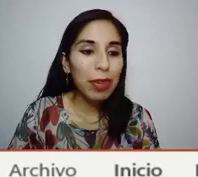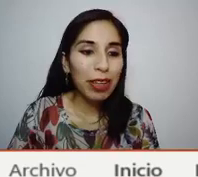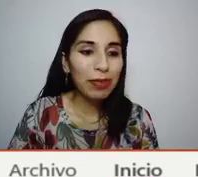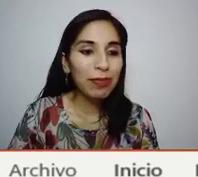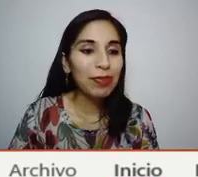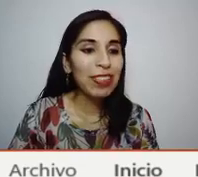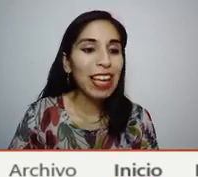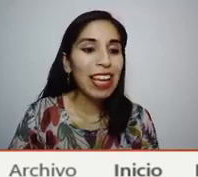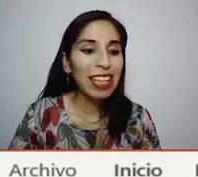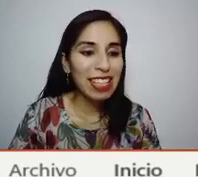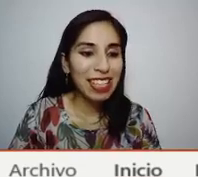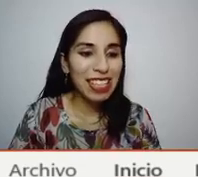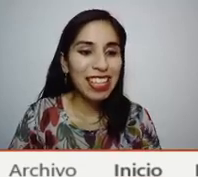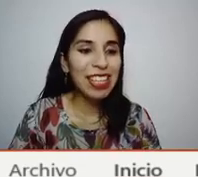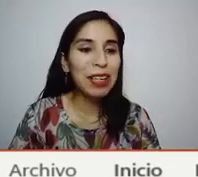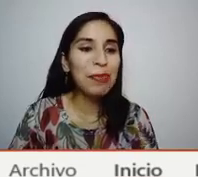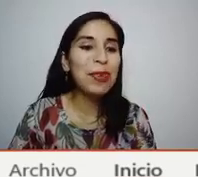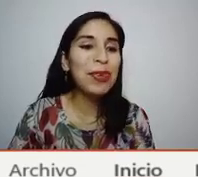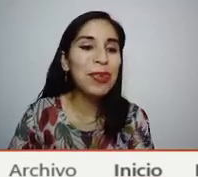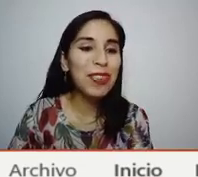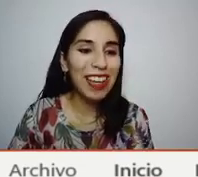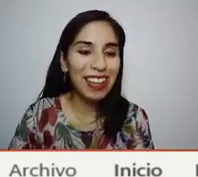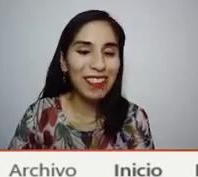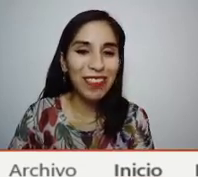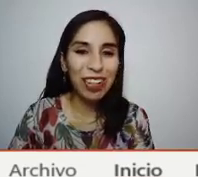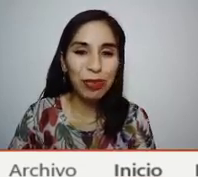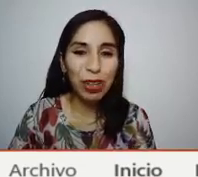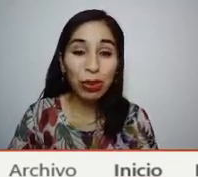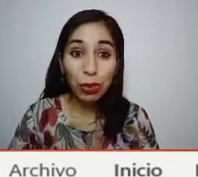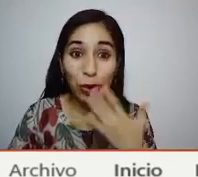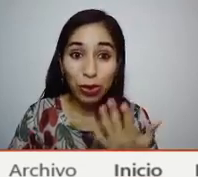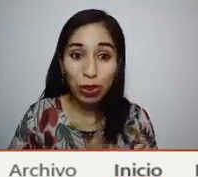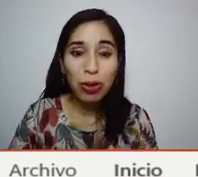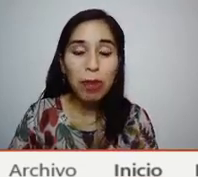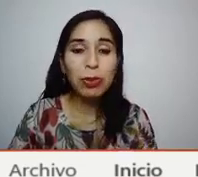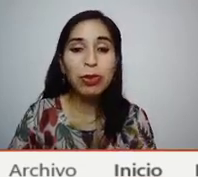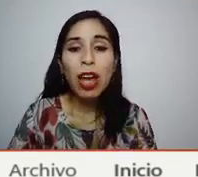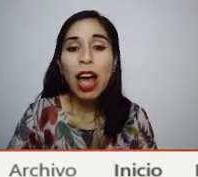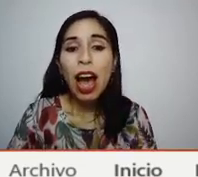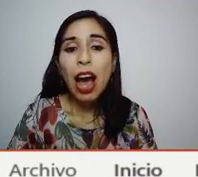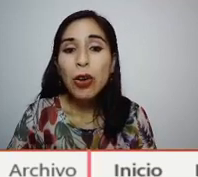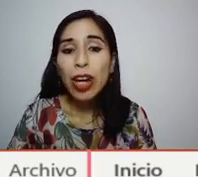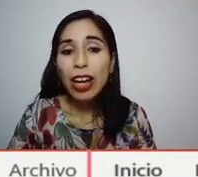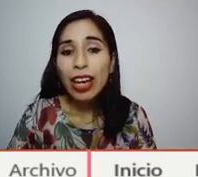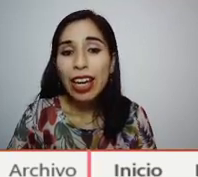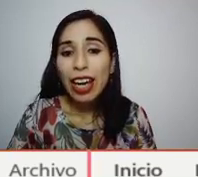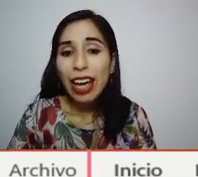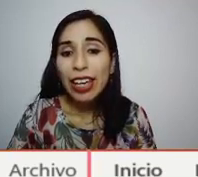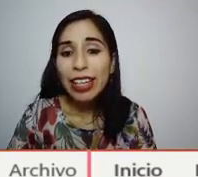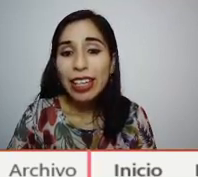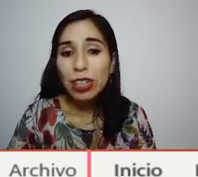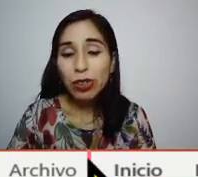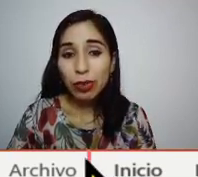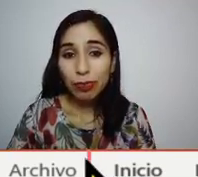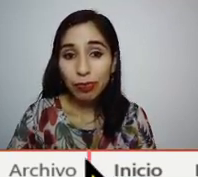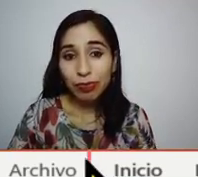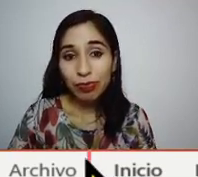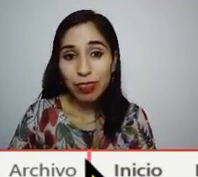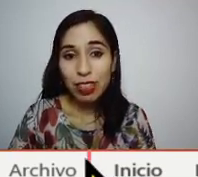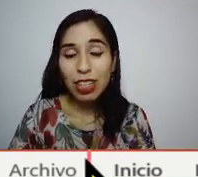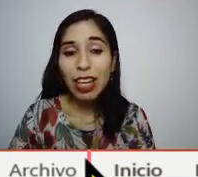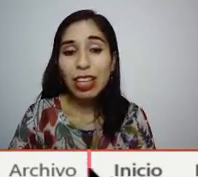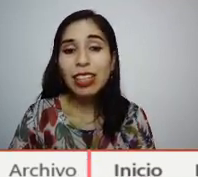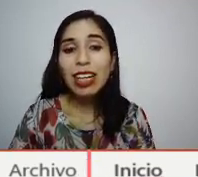muy bien y muy bien perfecto continuemos ahora inicio